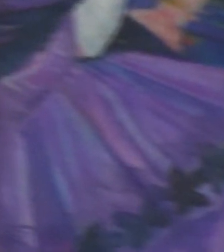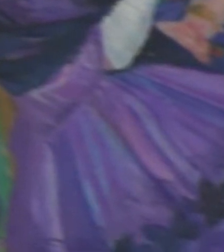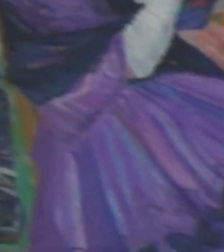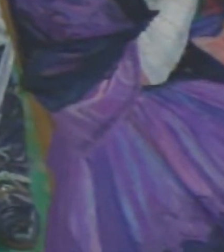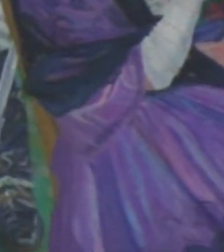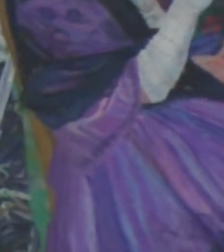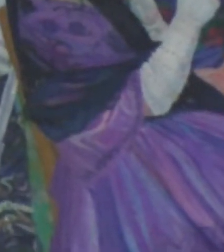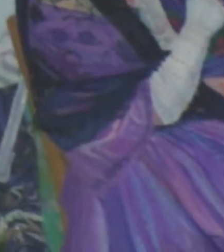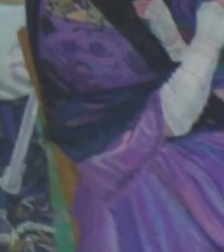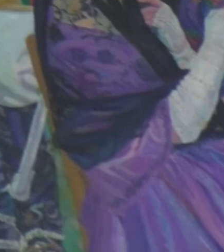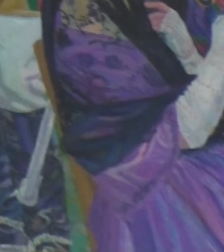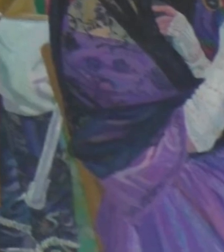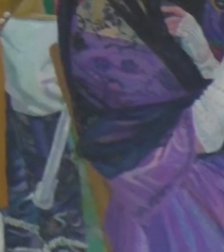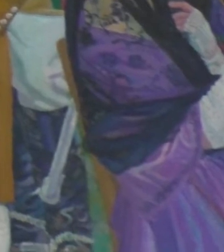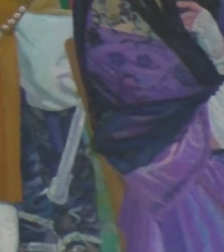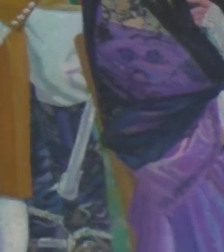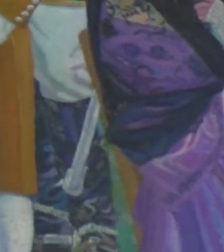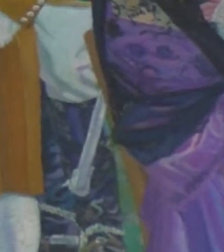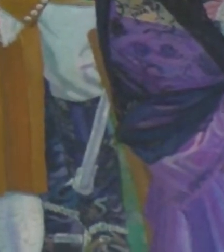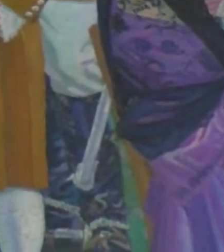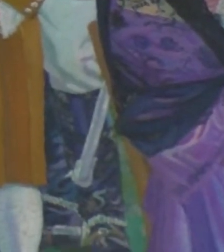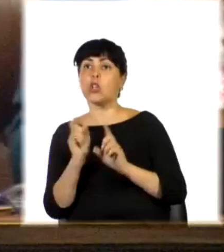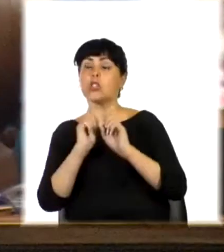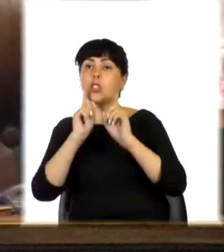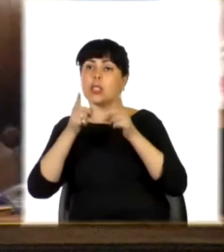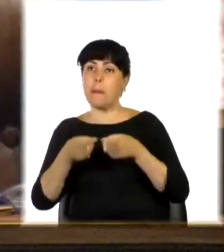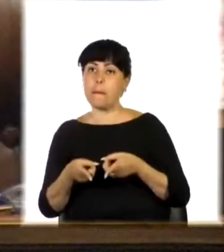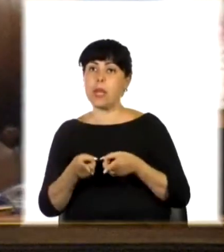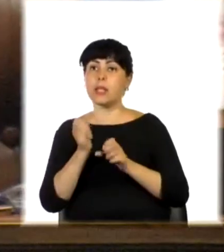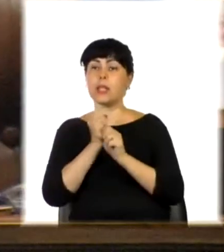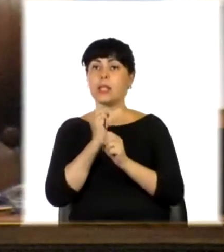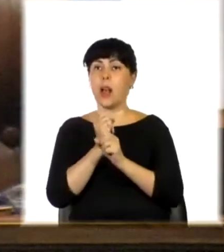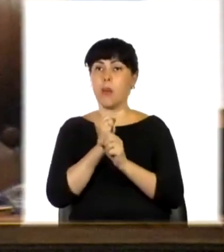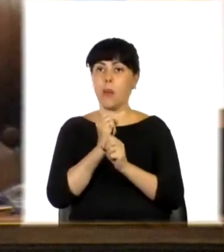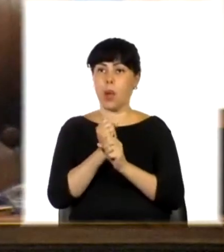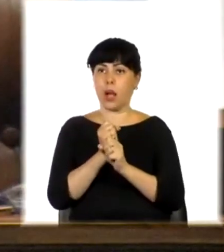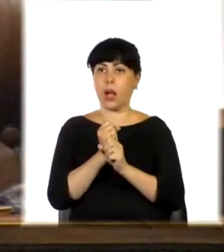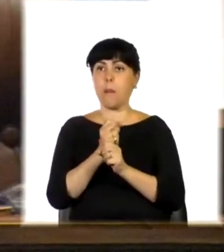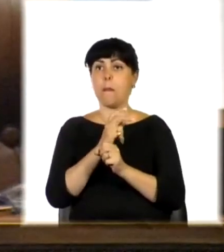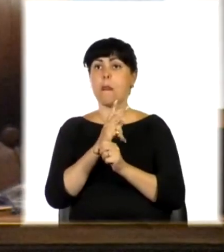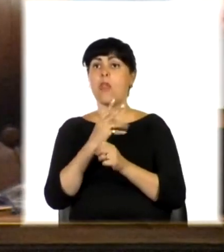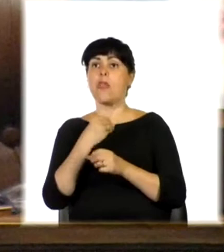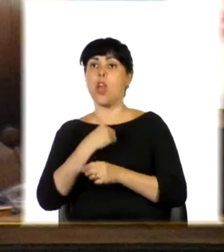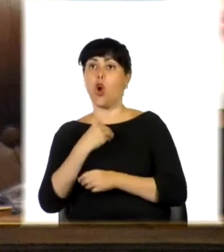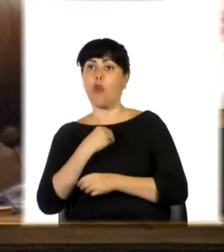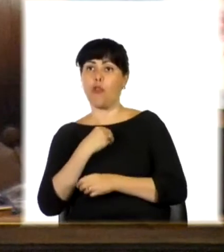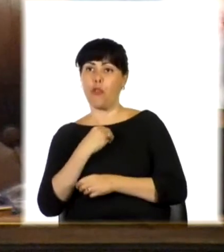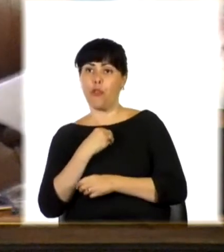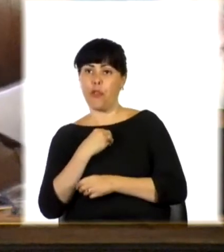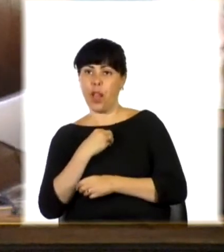remite a los funcionarios públicos sino a aquellos funcionarios que ocupan cargos de particular confianza y cargos